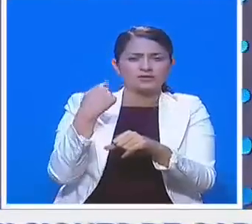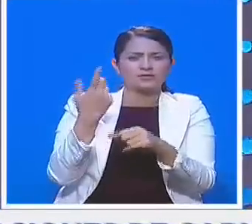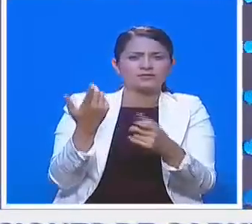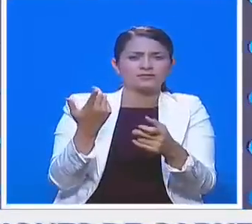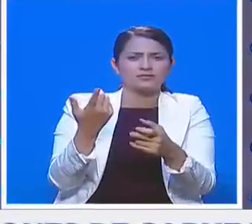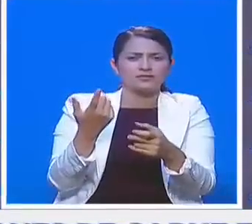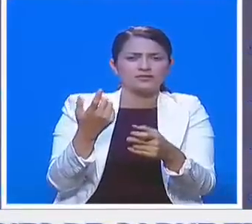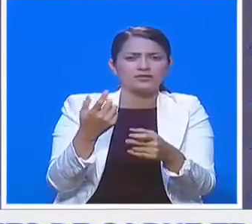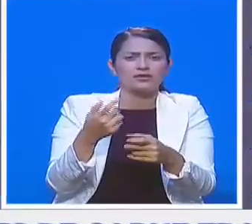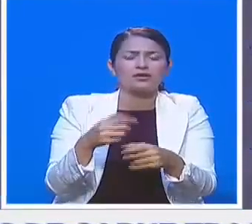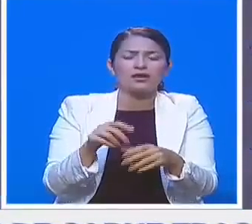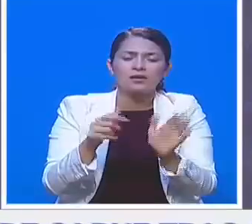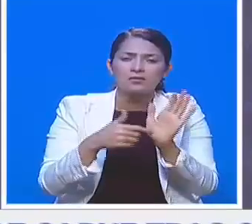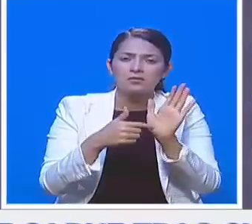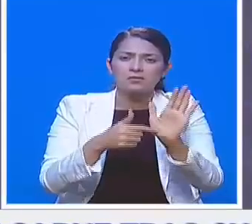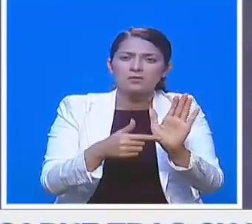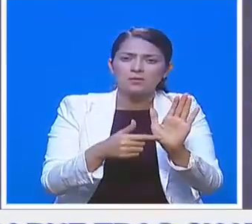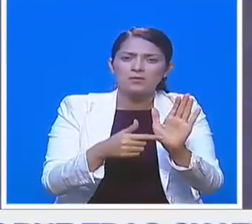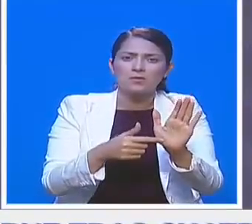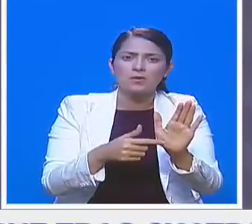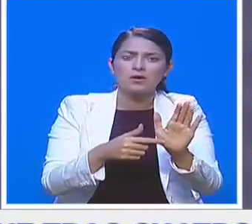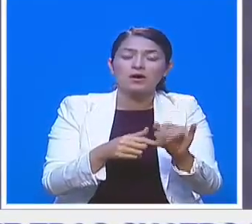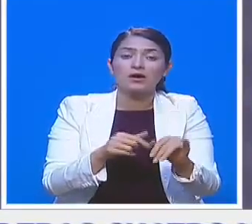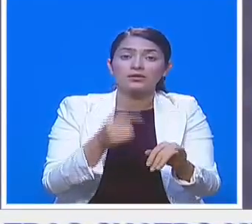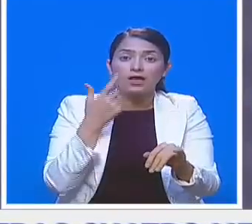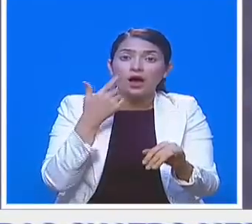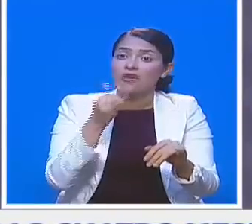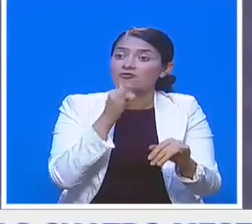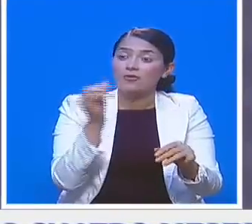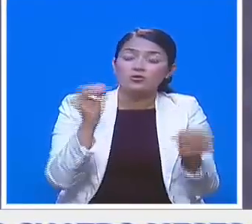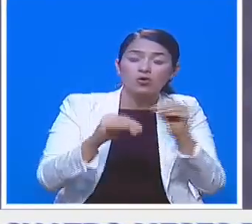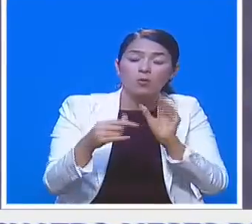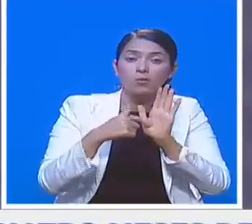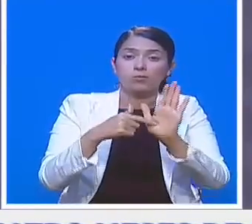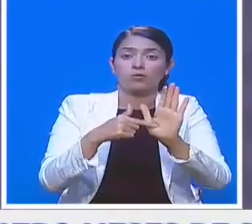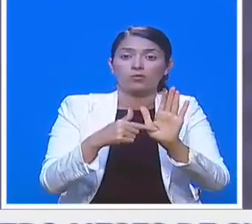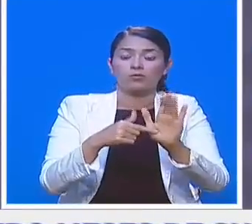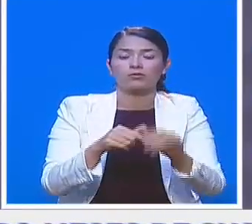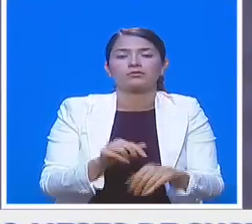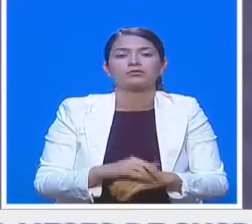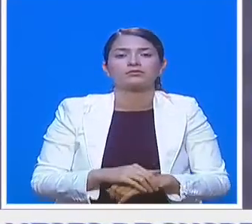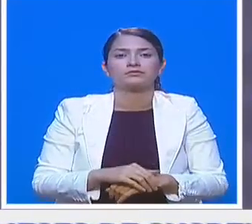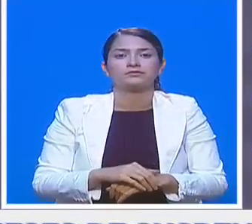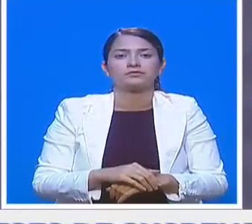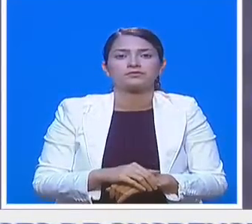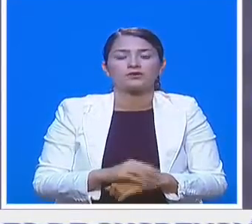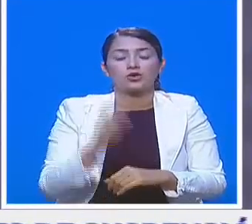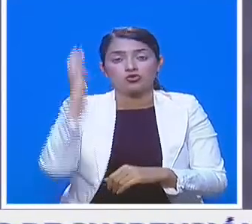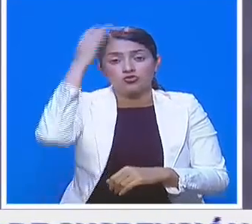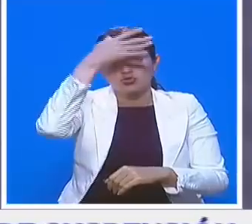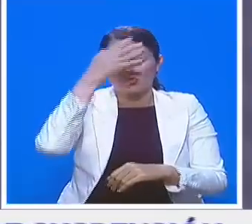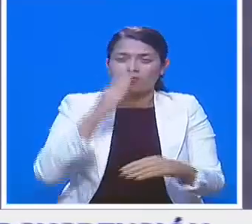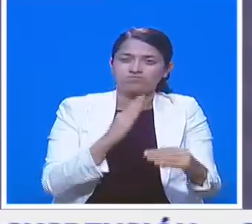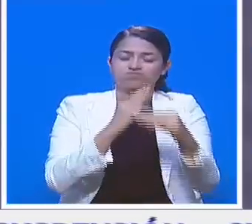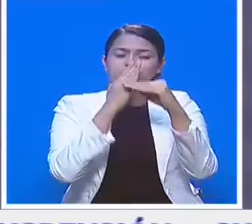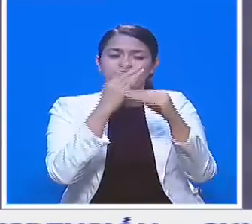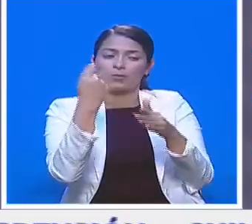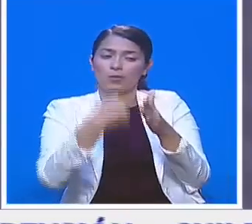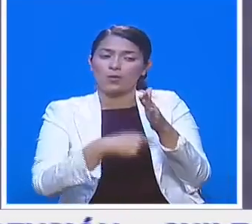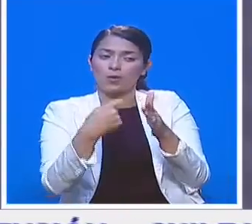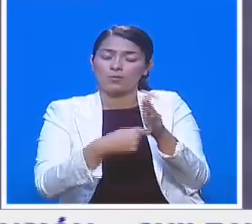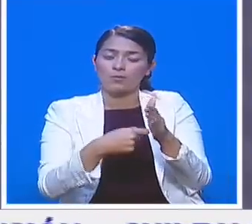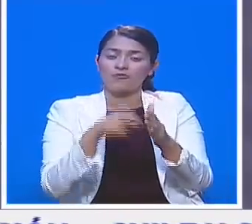antes del cierre de este diario, ya tenían la información publicada. Como ven, Trump restringe ingreso de venezolanos